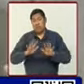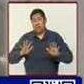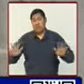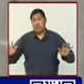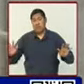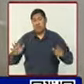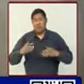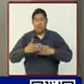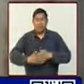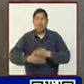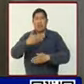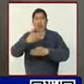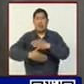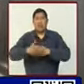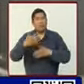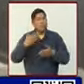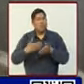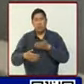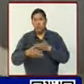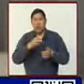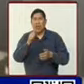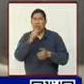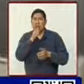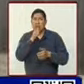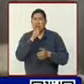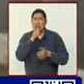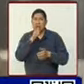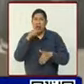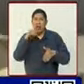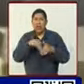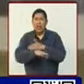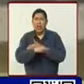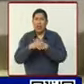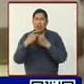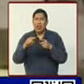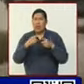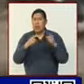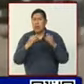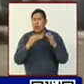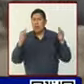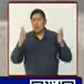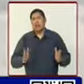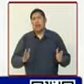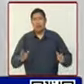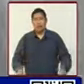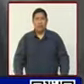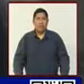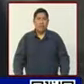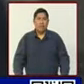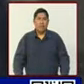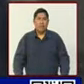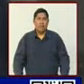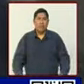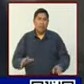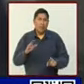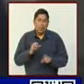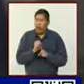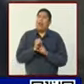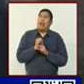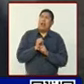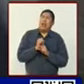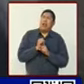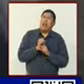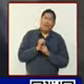piedras, tablas, pero de igual forma el agua y el lodo ha ingresado a varios domicilios y negocios. Nos ha pescado